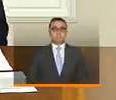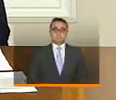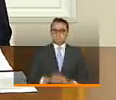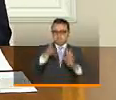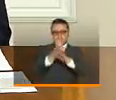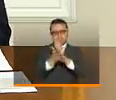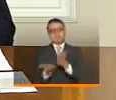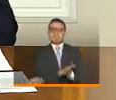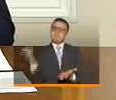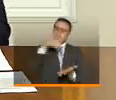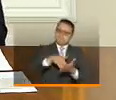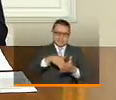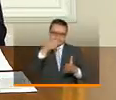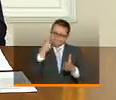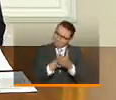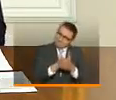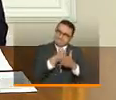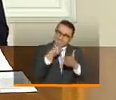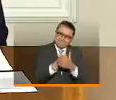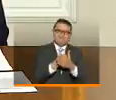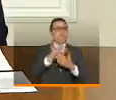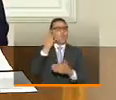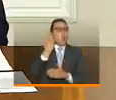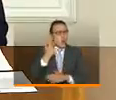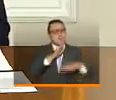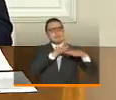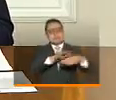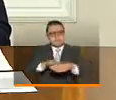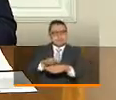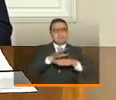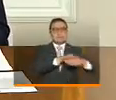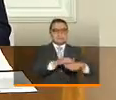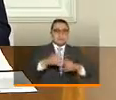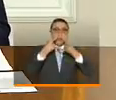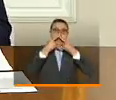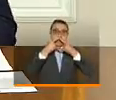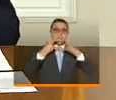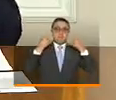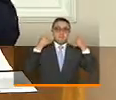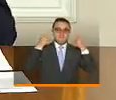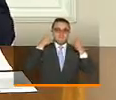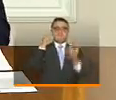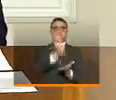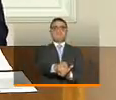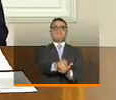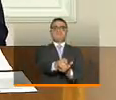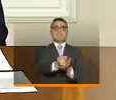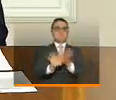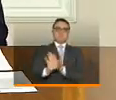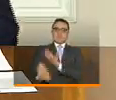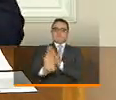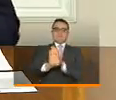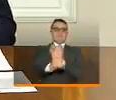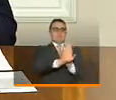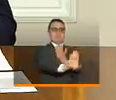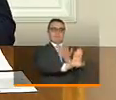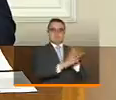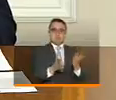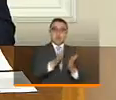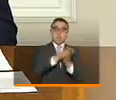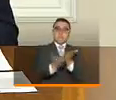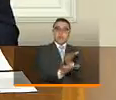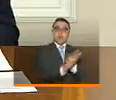el mensaje insistente de todos los días del uso obligatorio del tapabocas, el distanciamiento físico, seguir todos